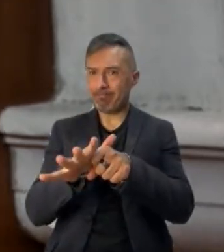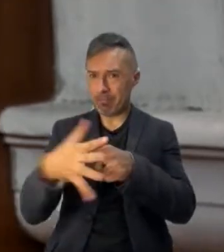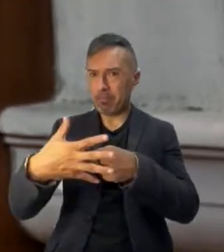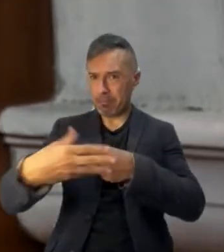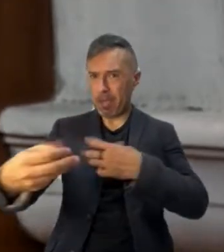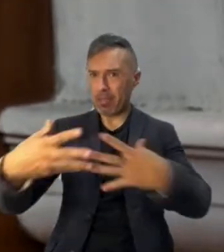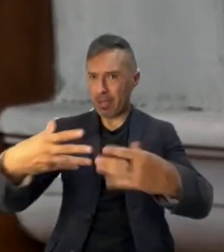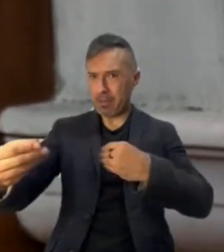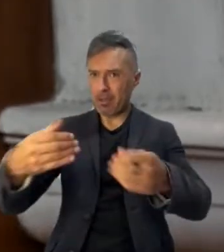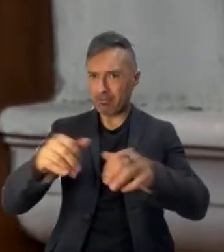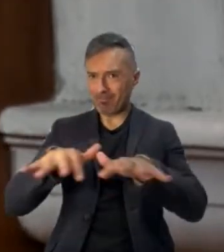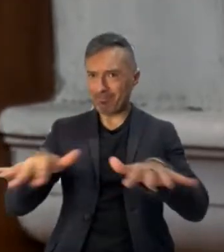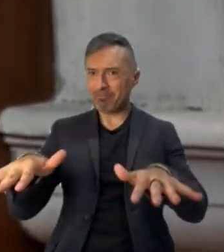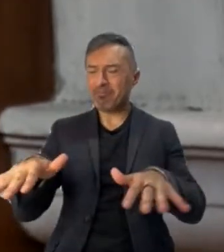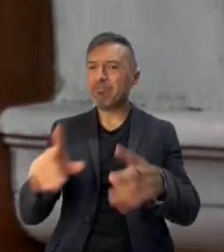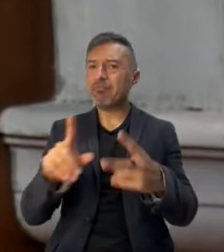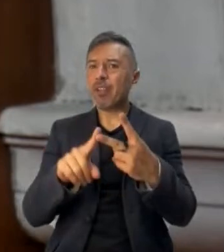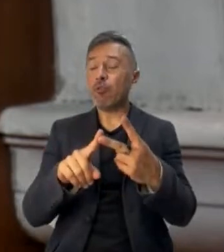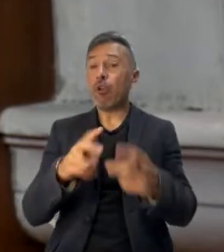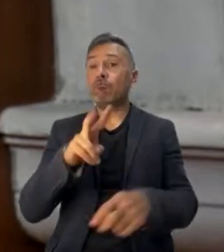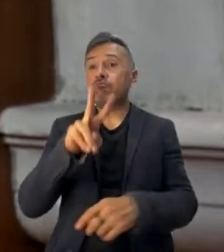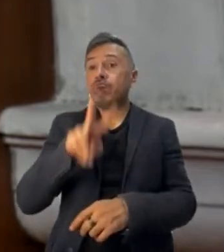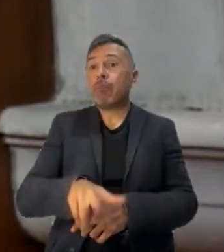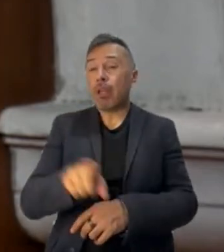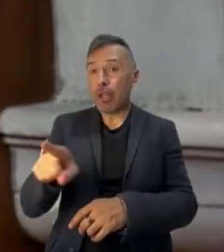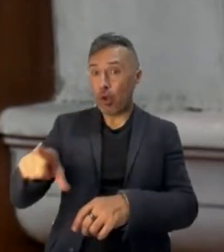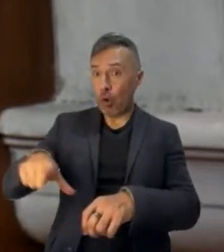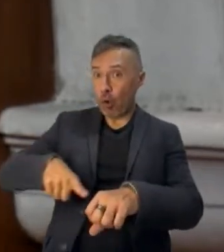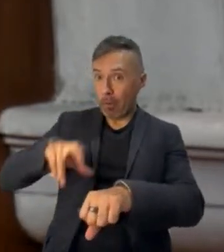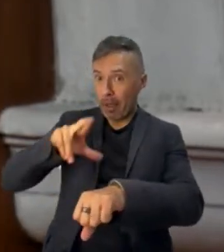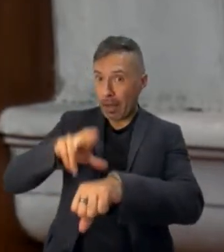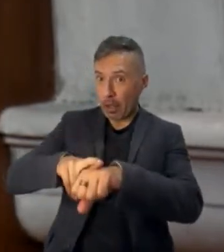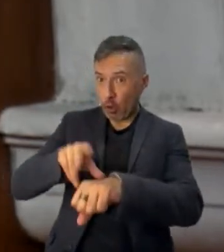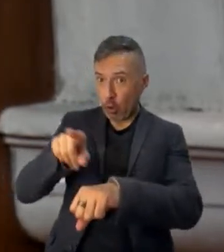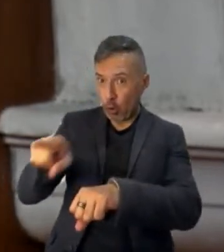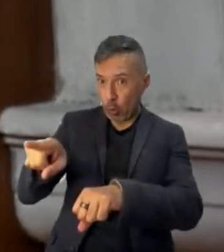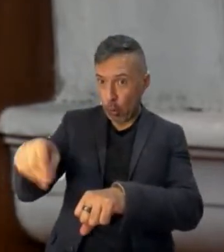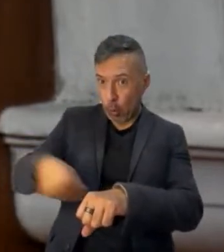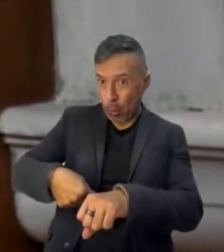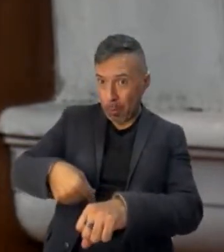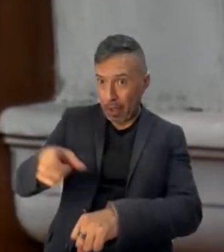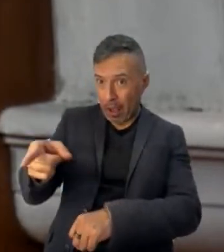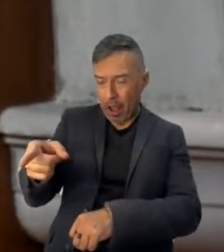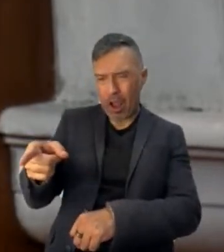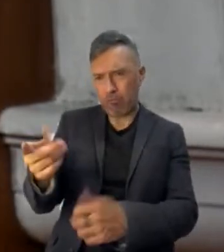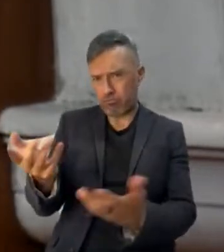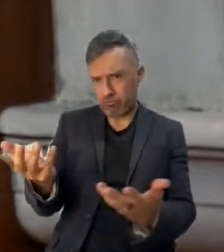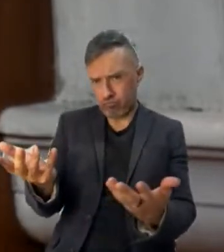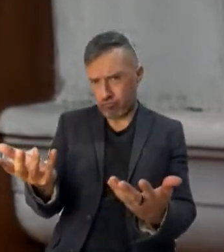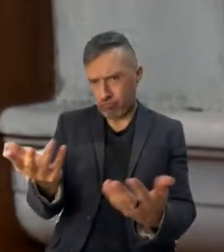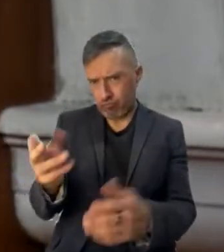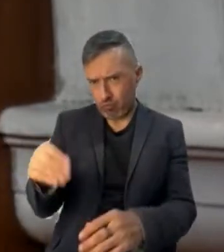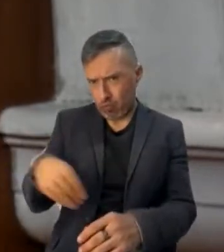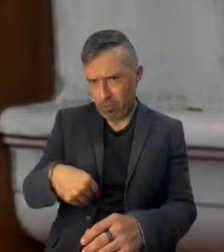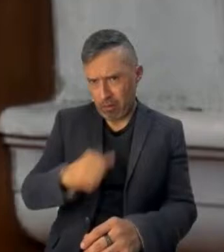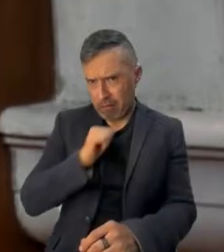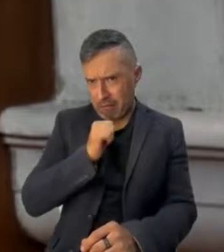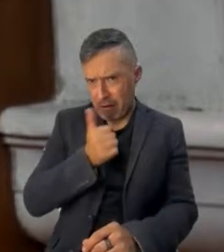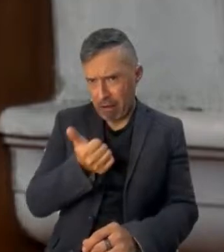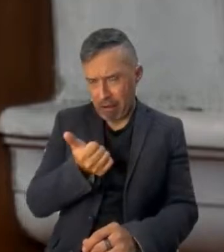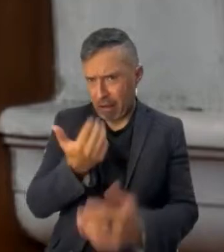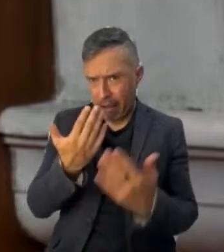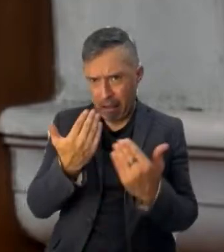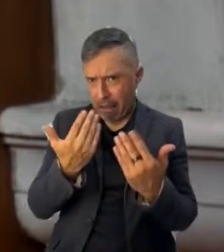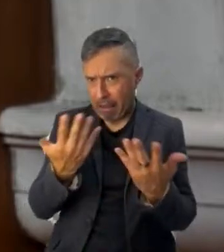a causa, por supuesto, del Ejecutivo, claro que no, y las decisiones que se desprendieron de ellas,